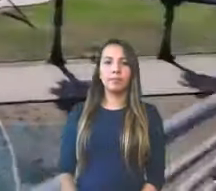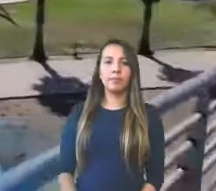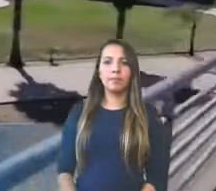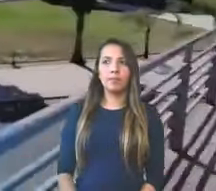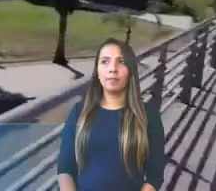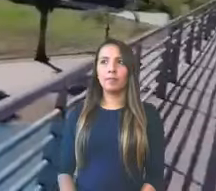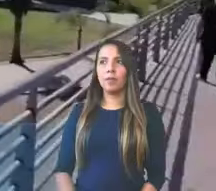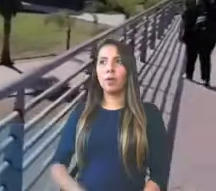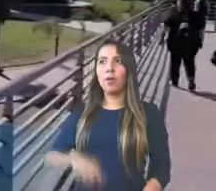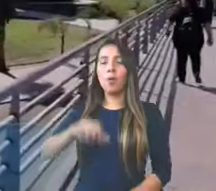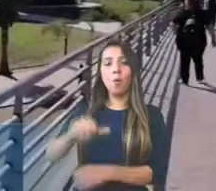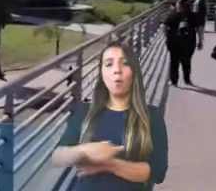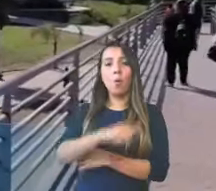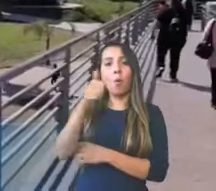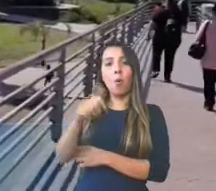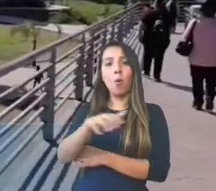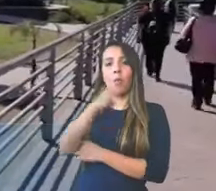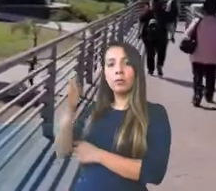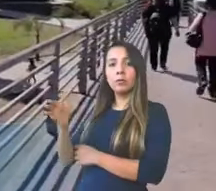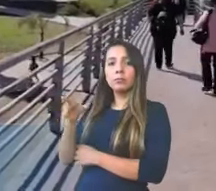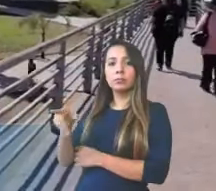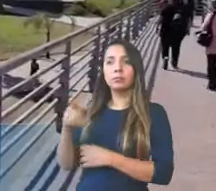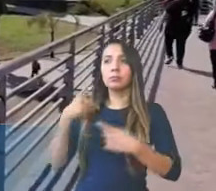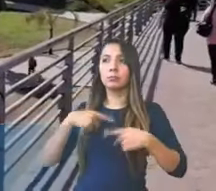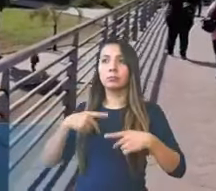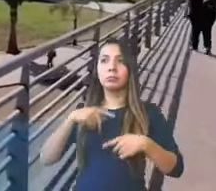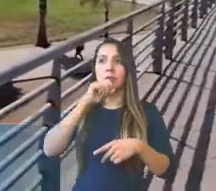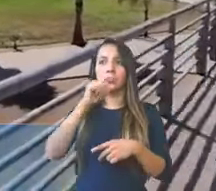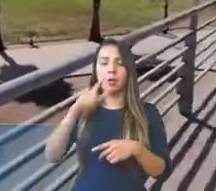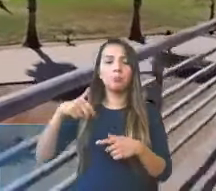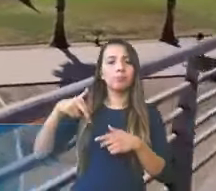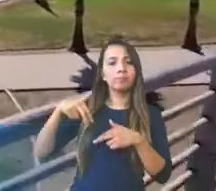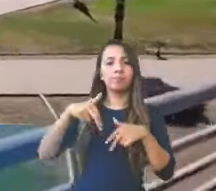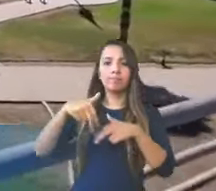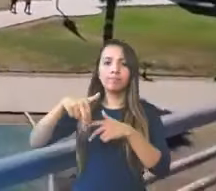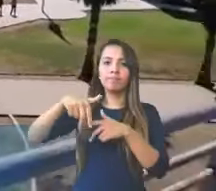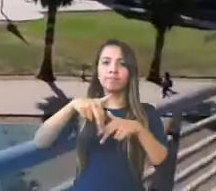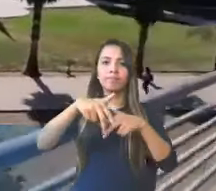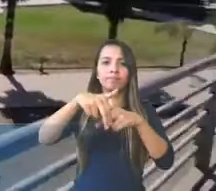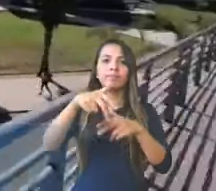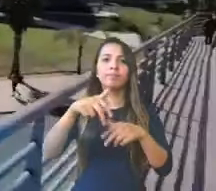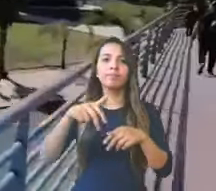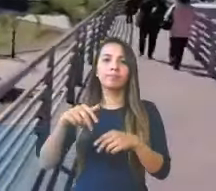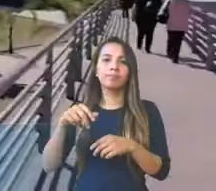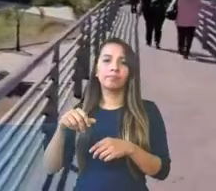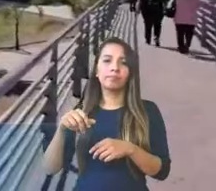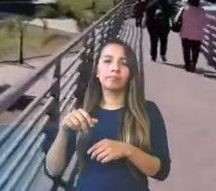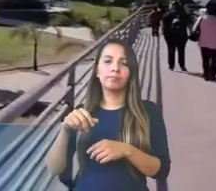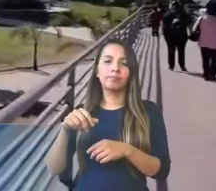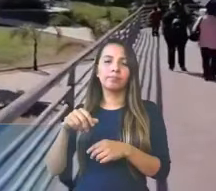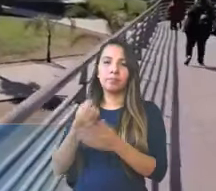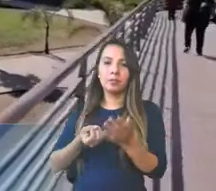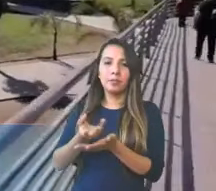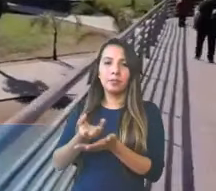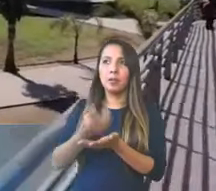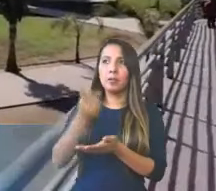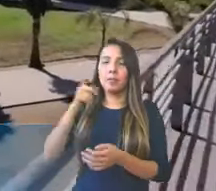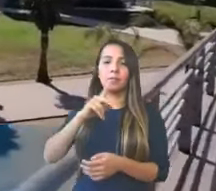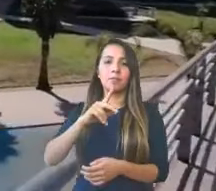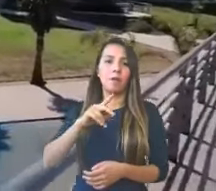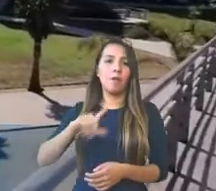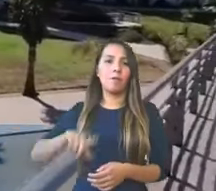Acá por este lado están saliendo caminando por parte del Palacio